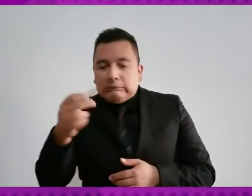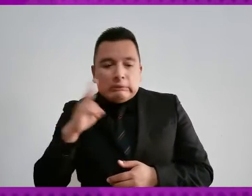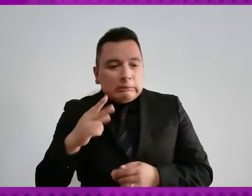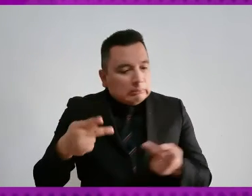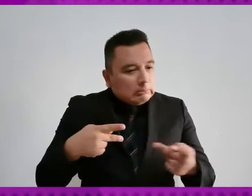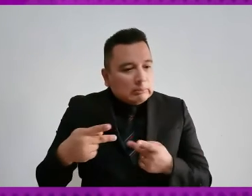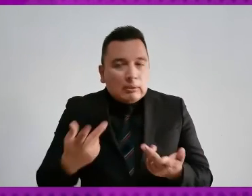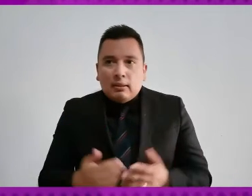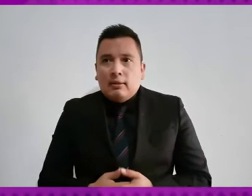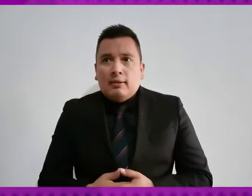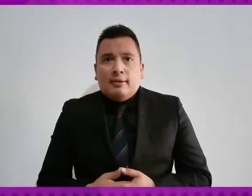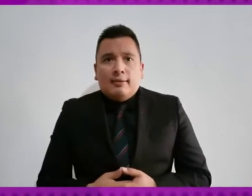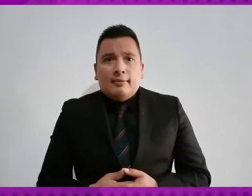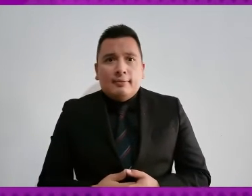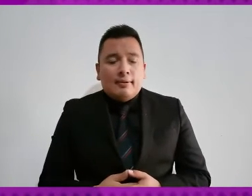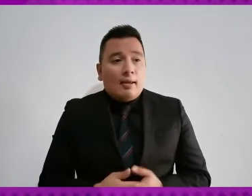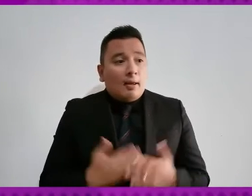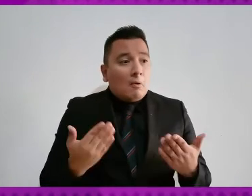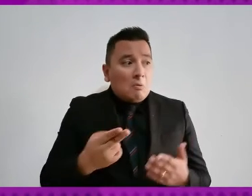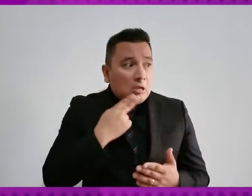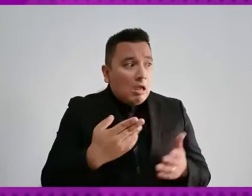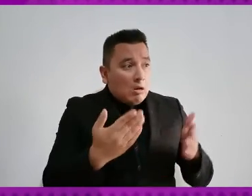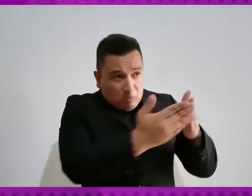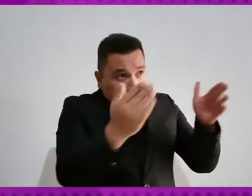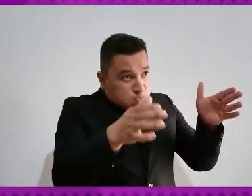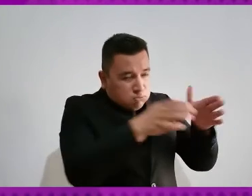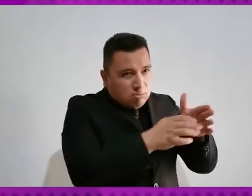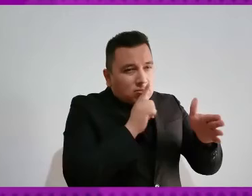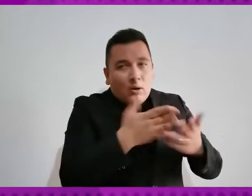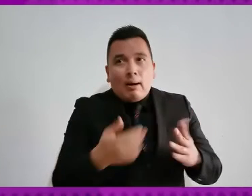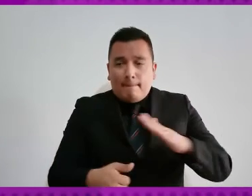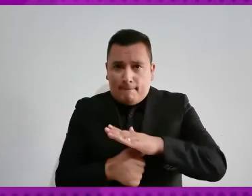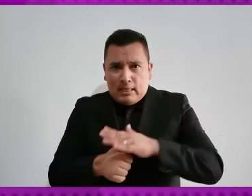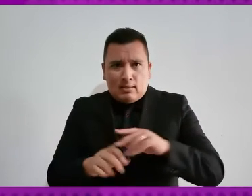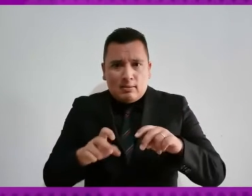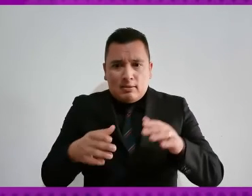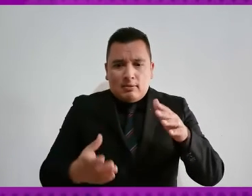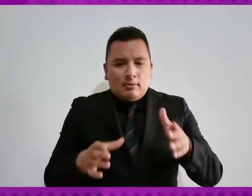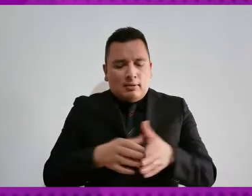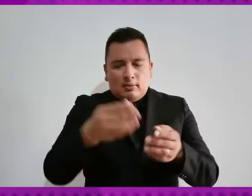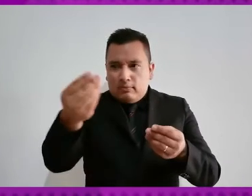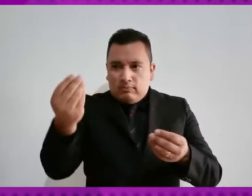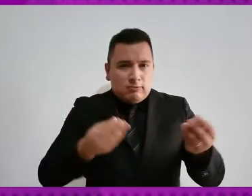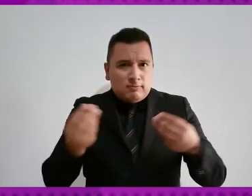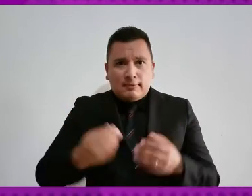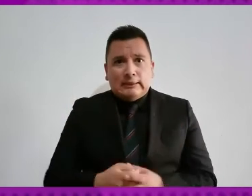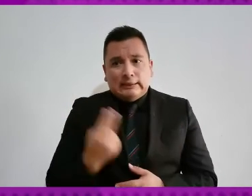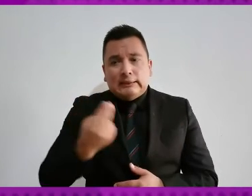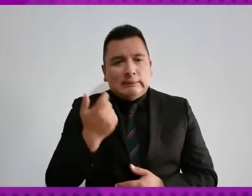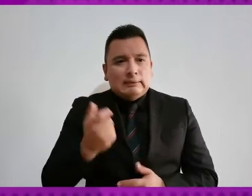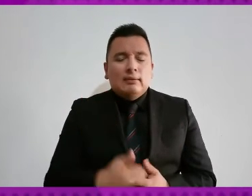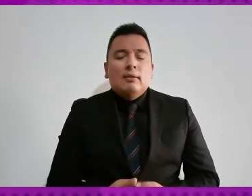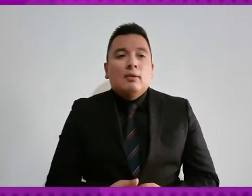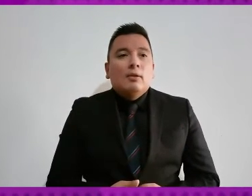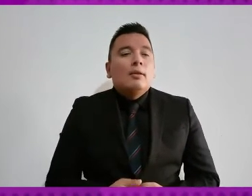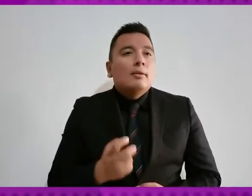no llamada mesa o no llamada casilla, sino mesa receptora, pues también requería un recurso. En este sentido,